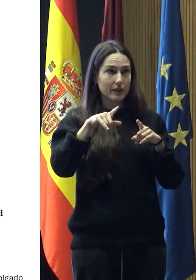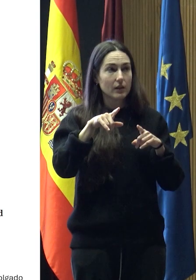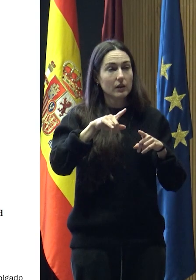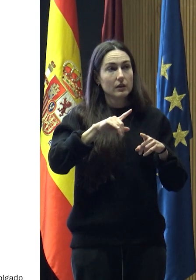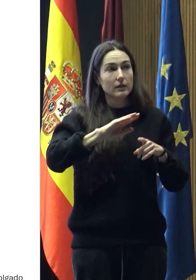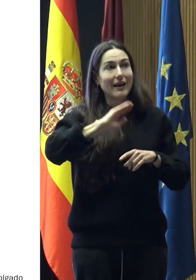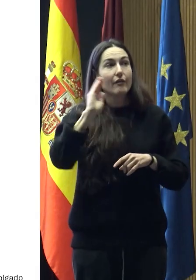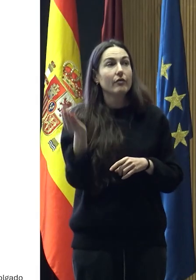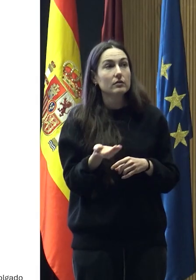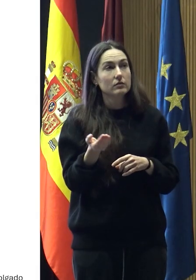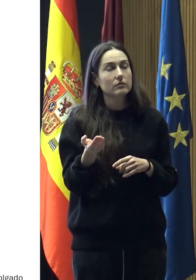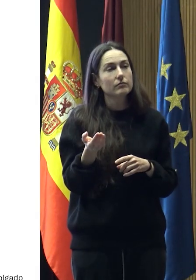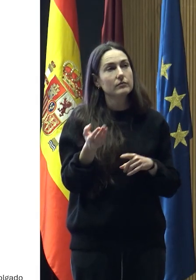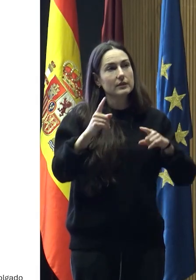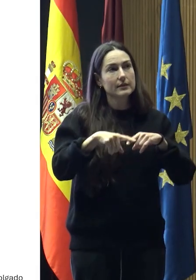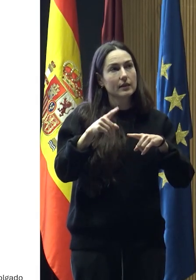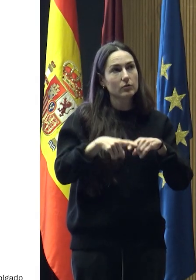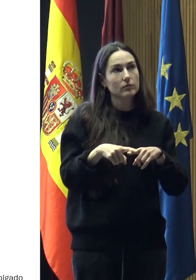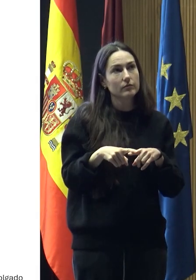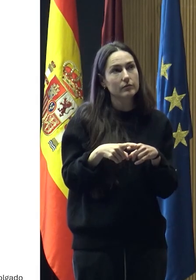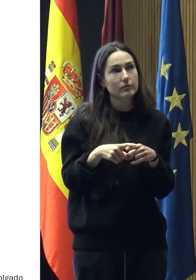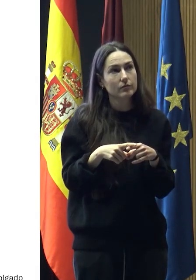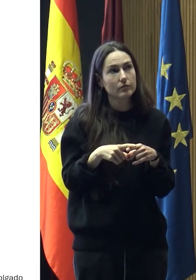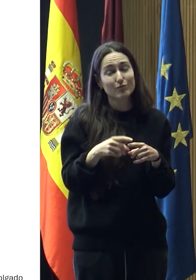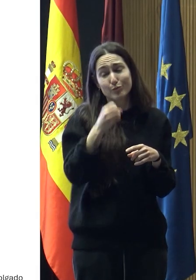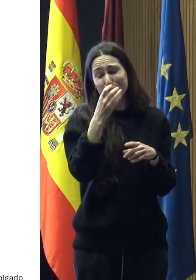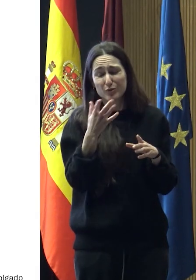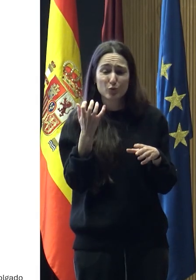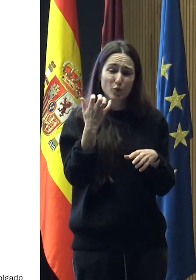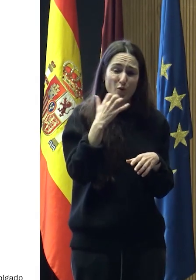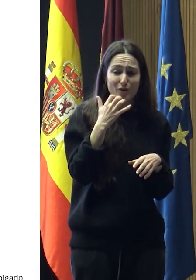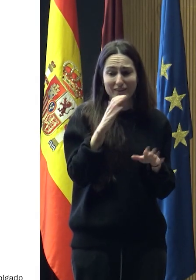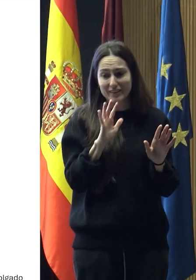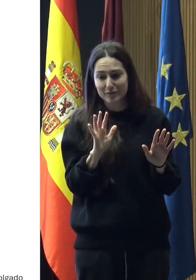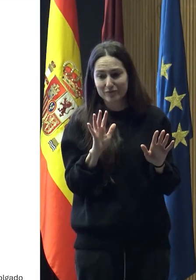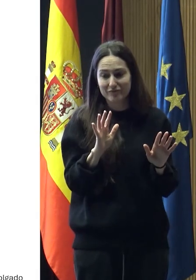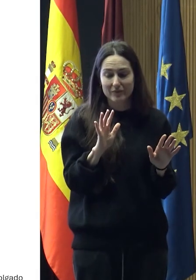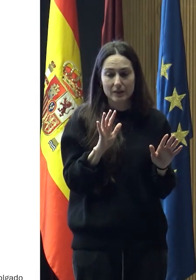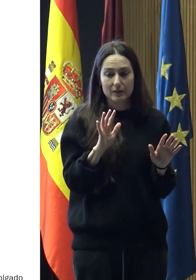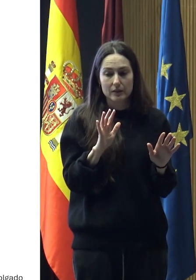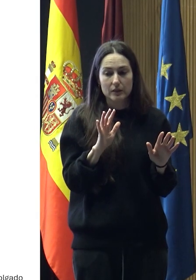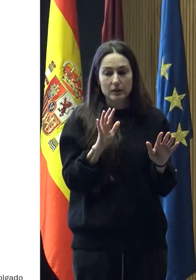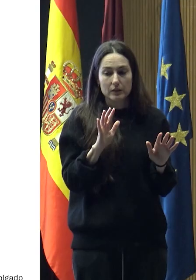y sexo. Esto es un poco raro, pero sí que me ha parecido